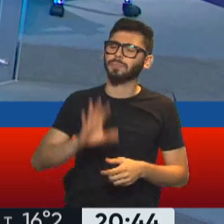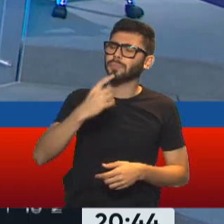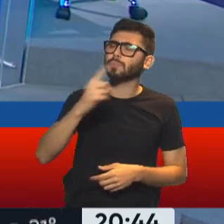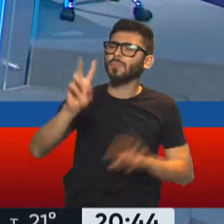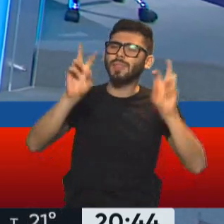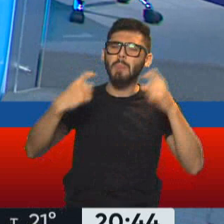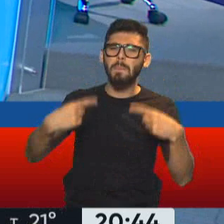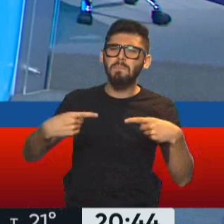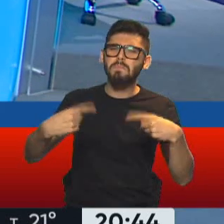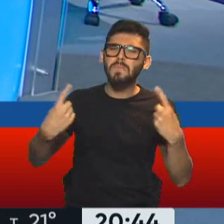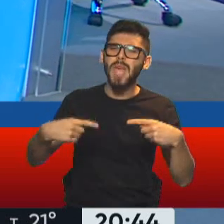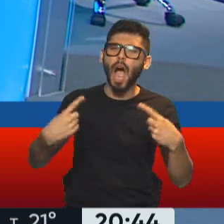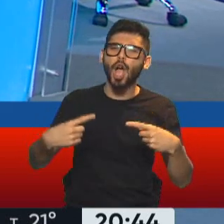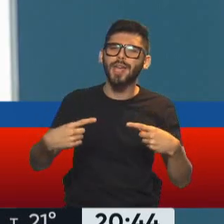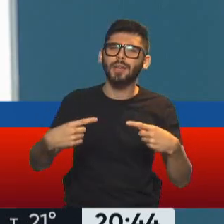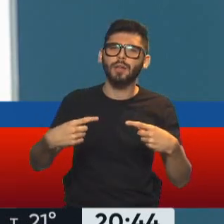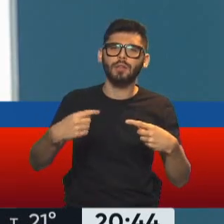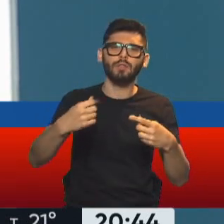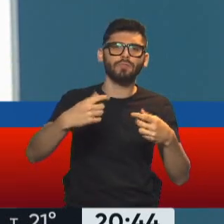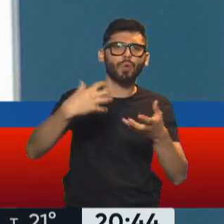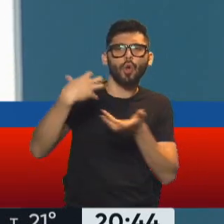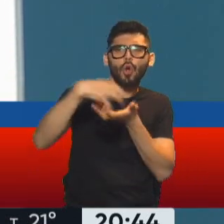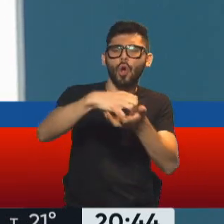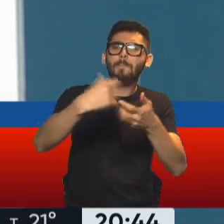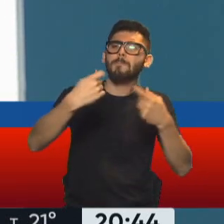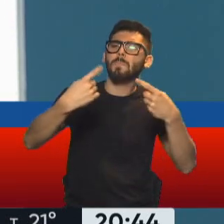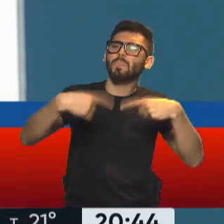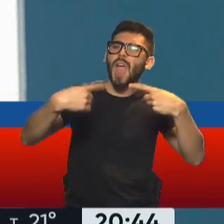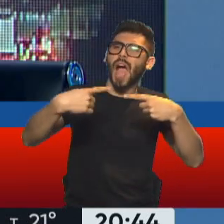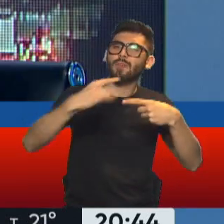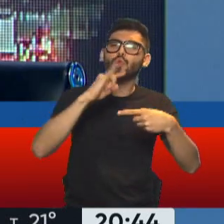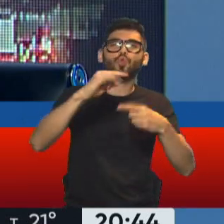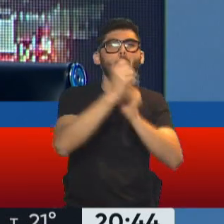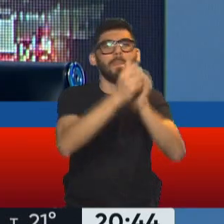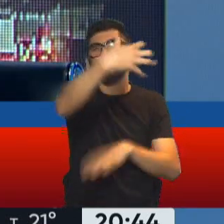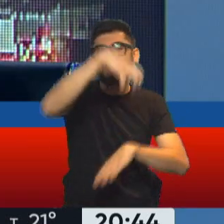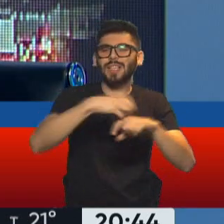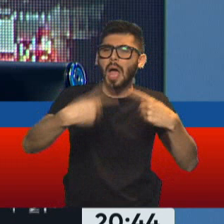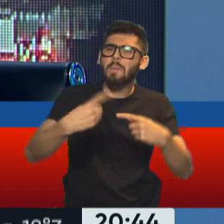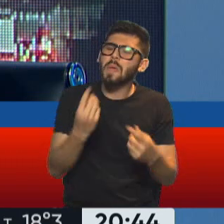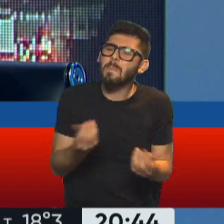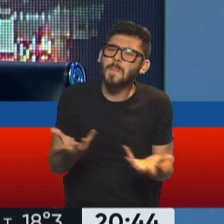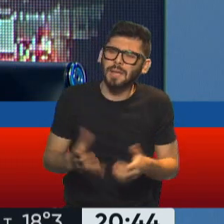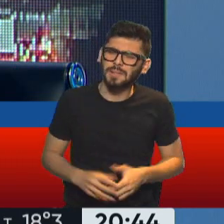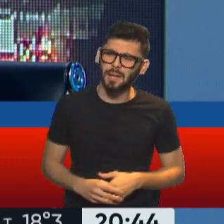peaje? Con las concesiones de peaje. Bueno, hemos tenido allí una situación que